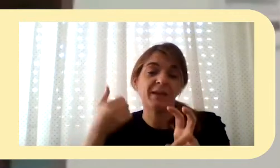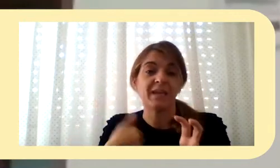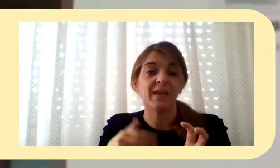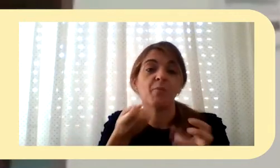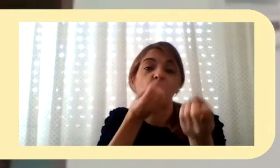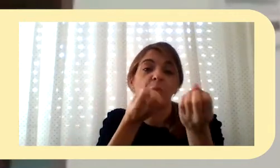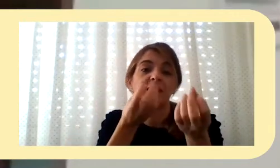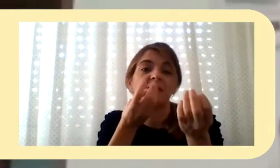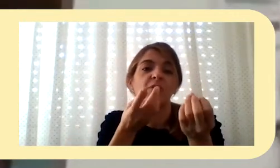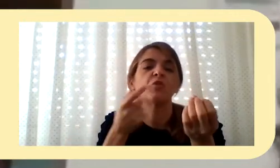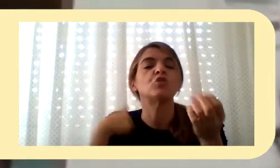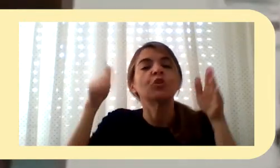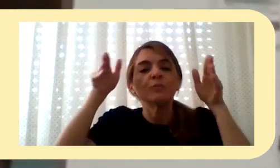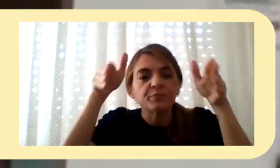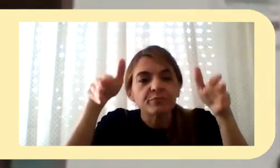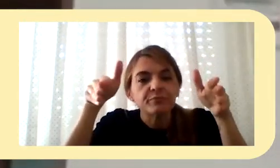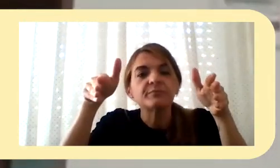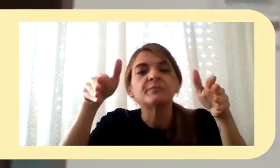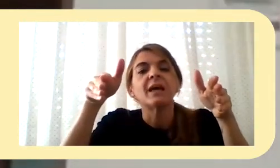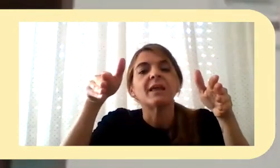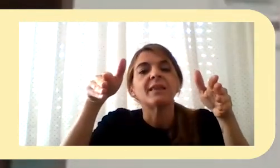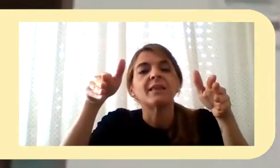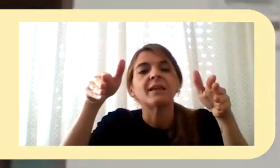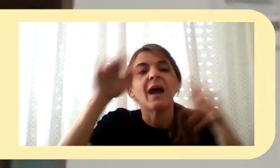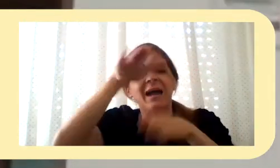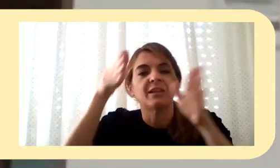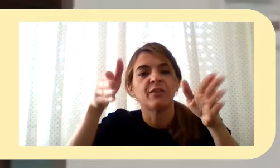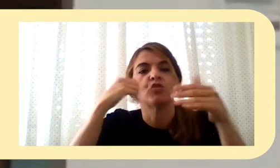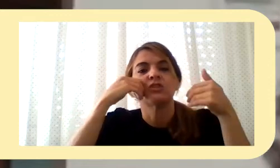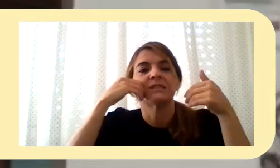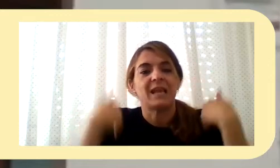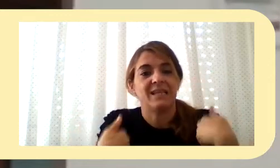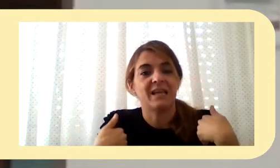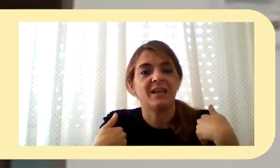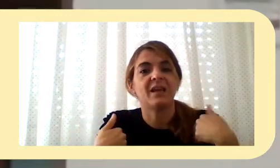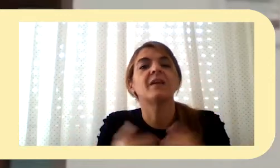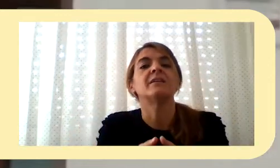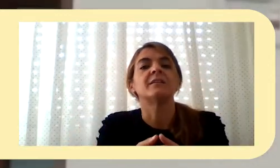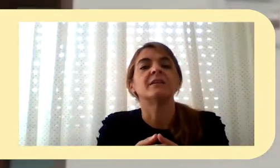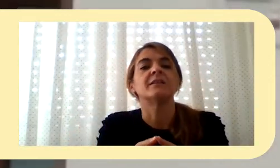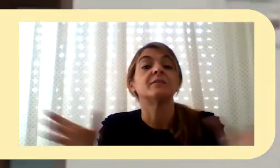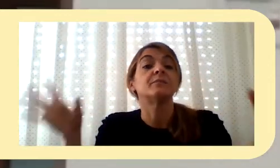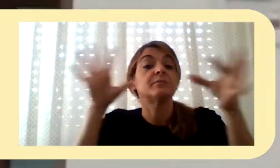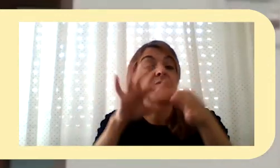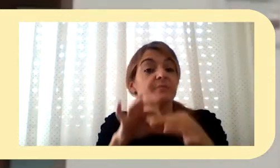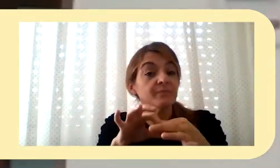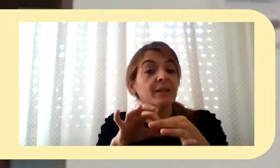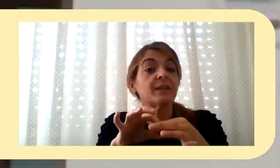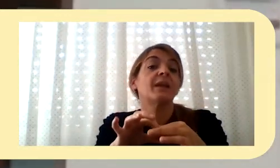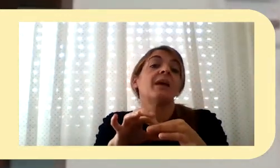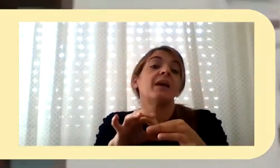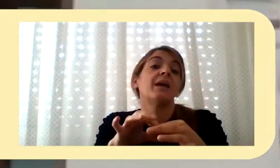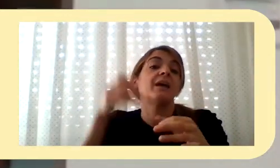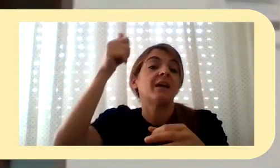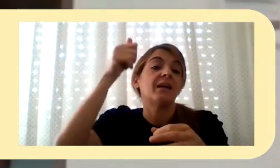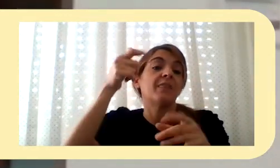centrar en el ámbito concretamente de la atención sanitaria ligado a temas de sesgos de género en